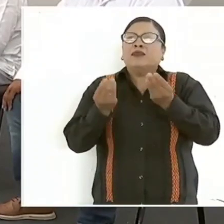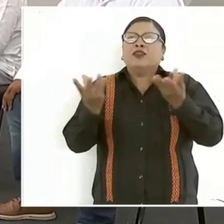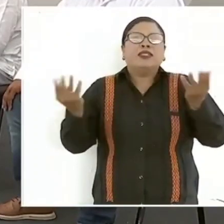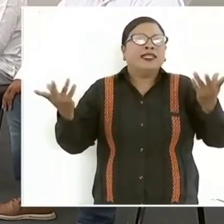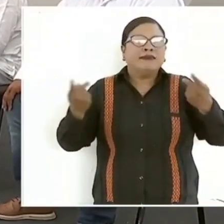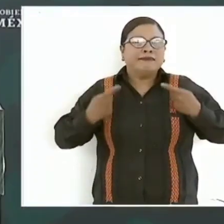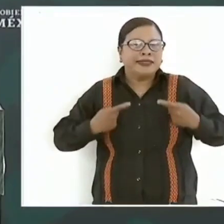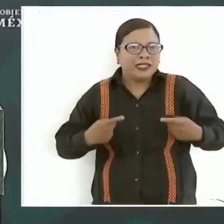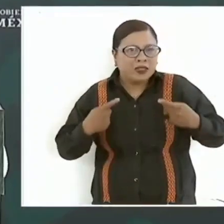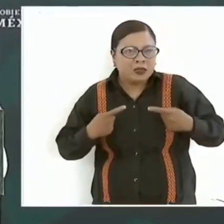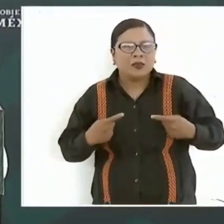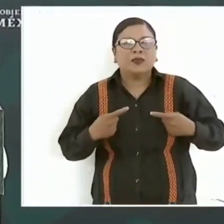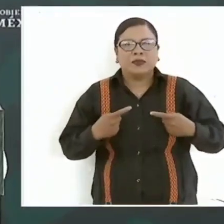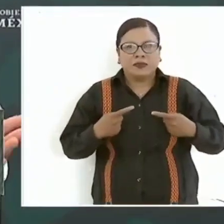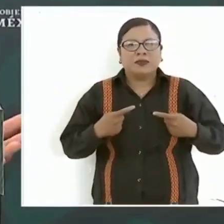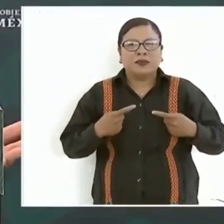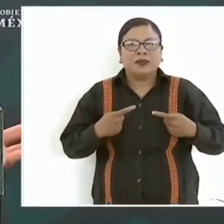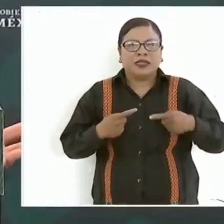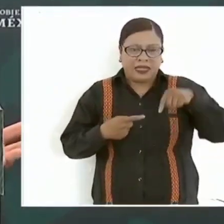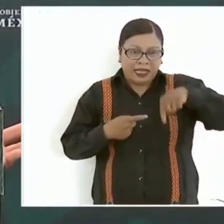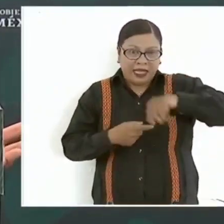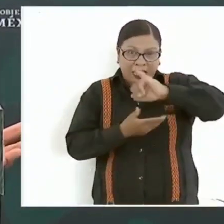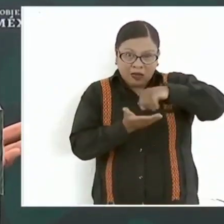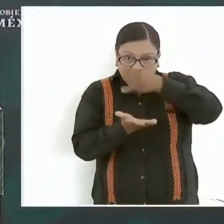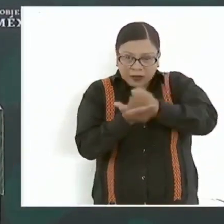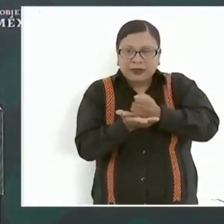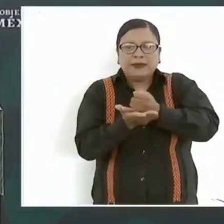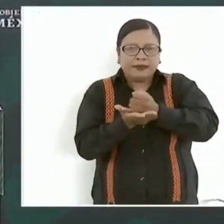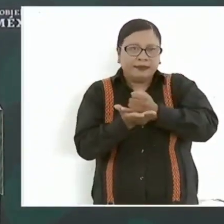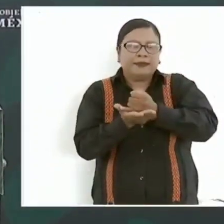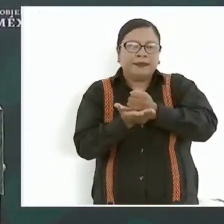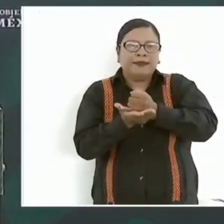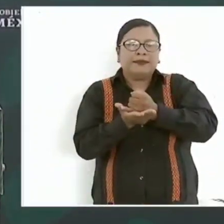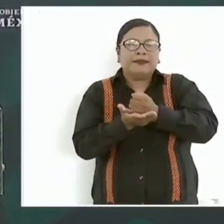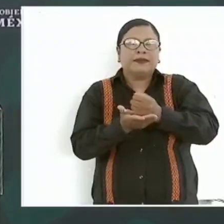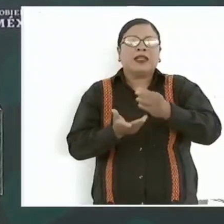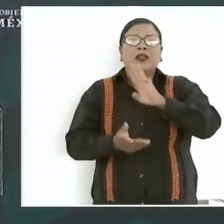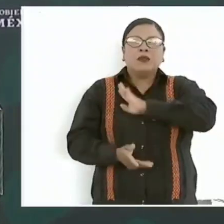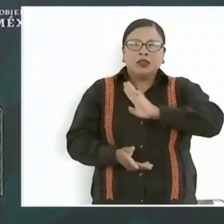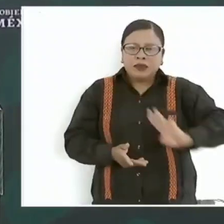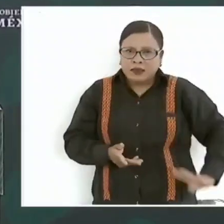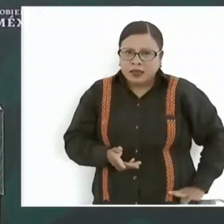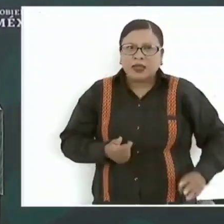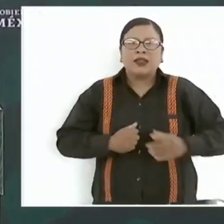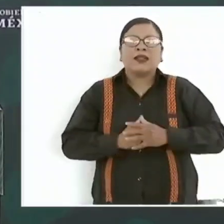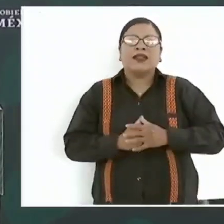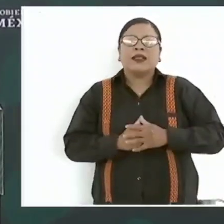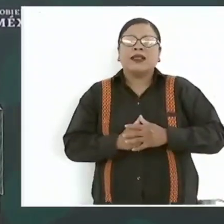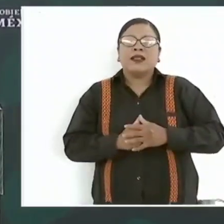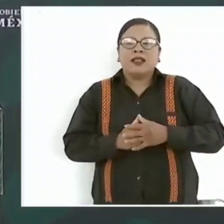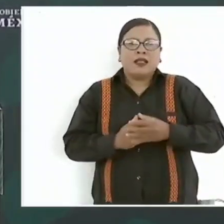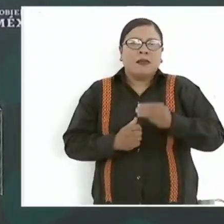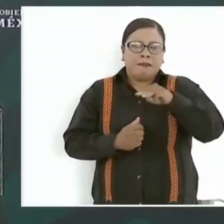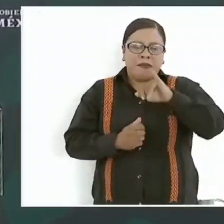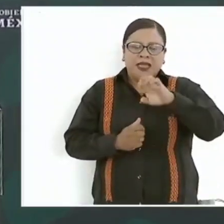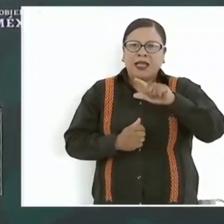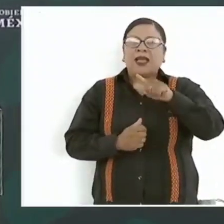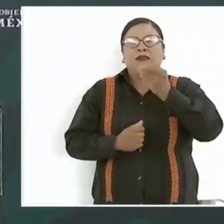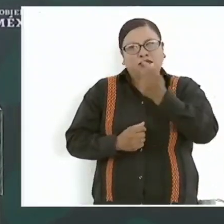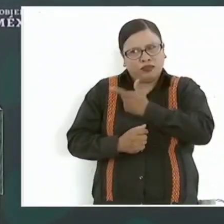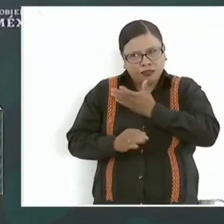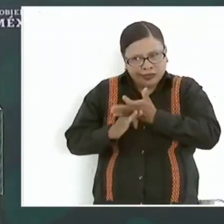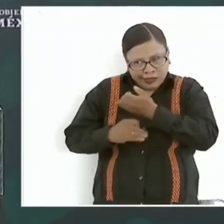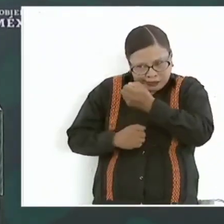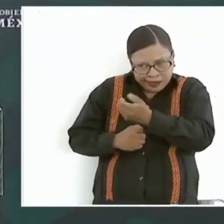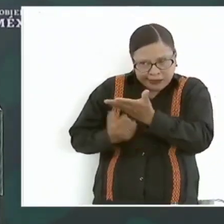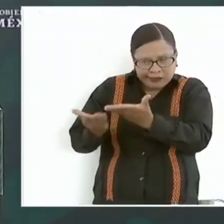personalidades de Juchitán, desde luego, aquí nuestro presidente municipal, Miguel, un gusto saludarte, el